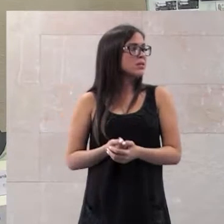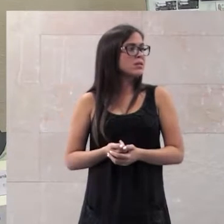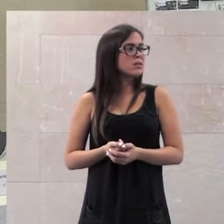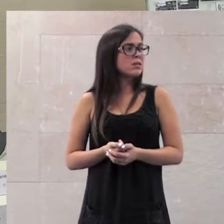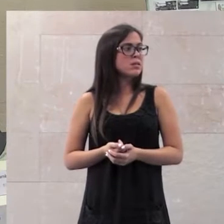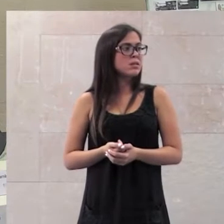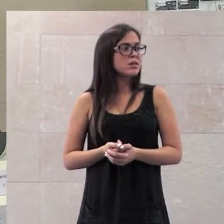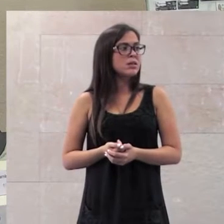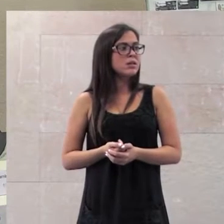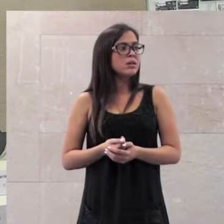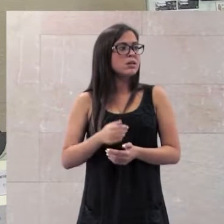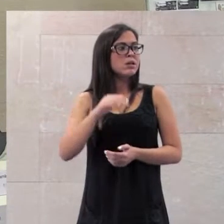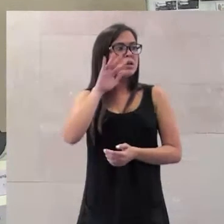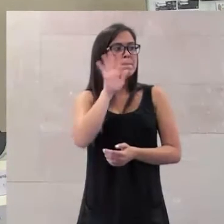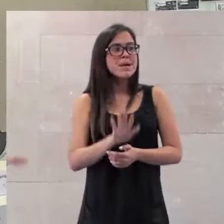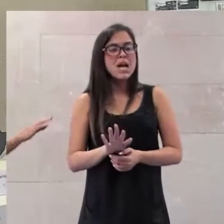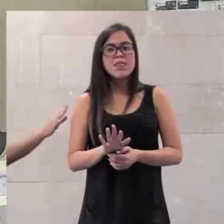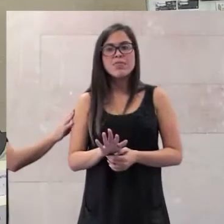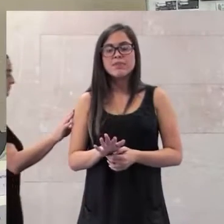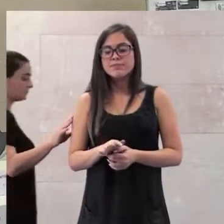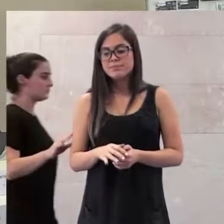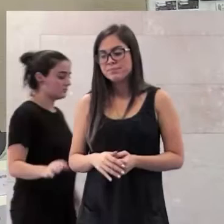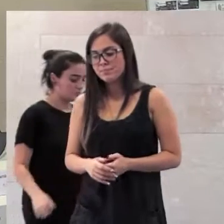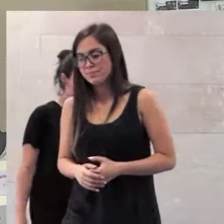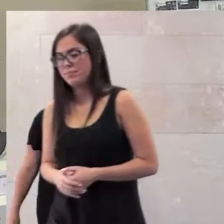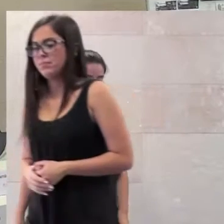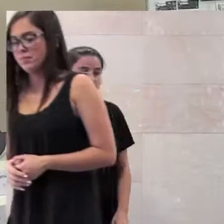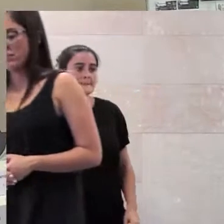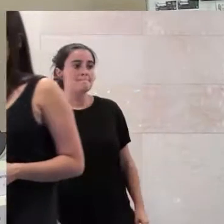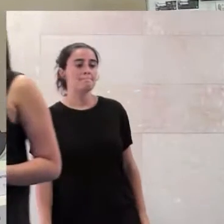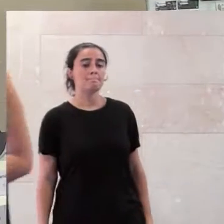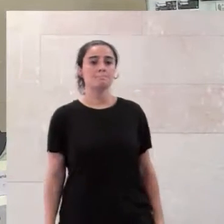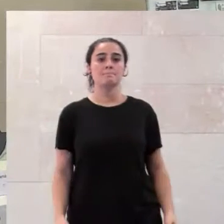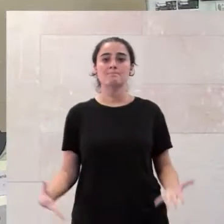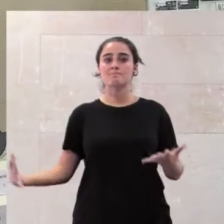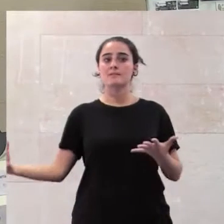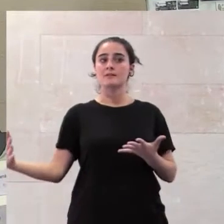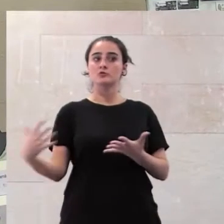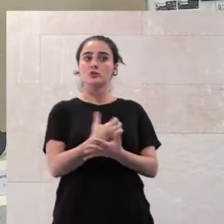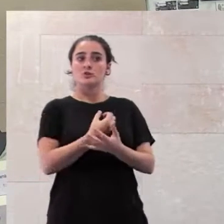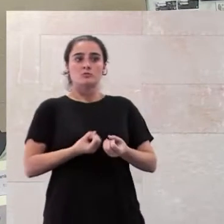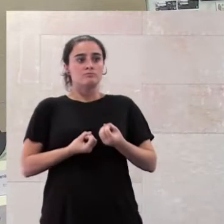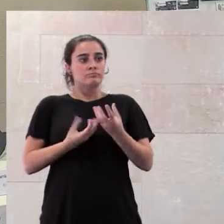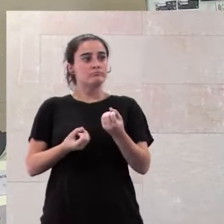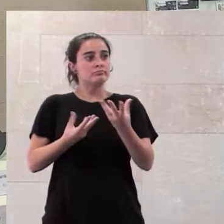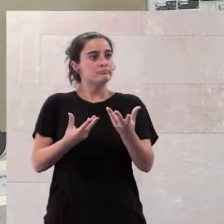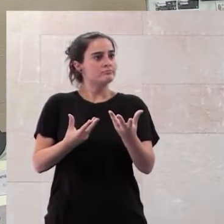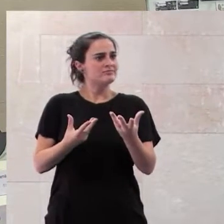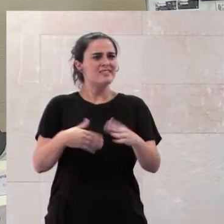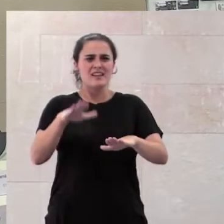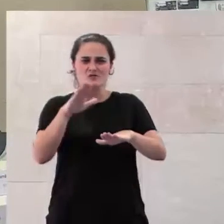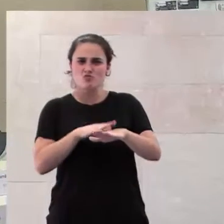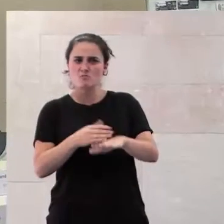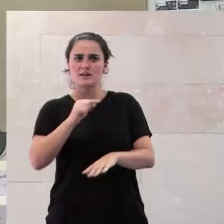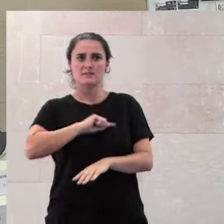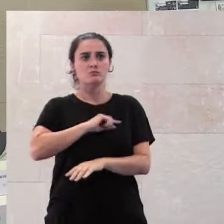Y parece que, bueno, en todas ellas expresan de alguna manera que les ha ayudado a trabajar la culpa que sentimos